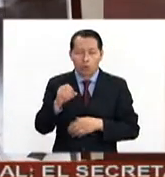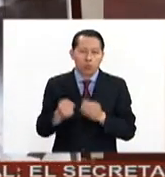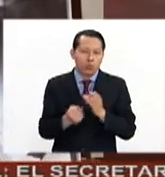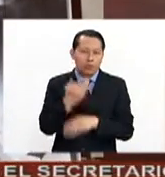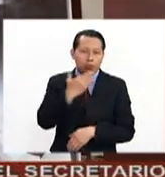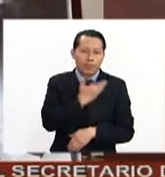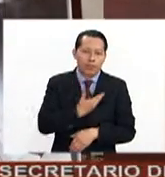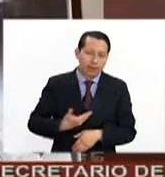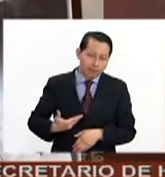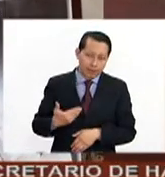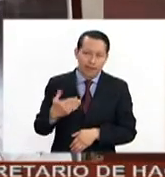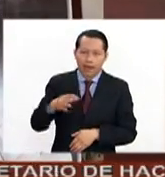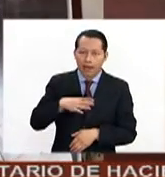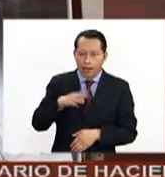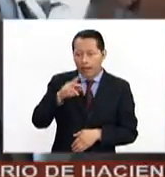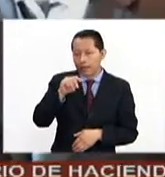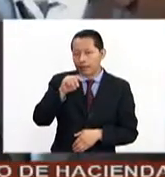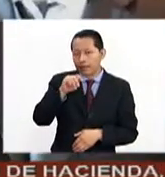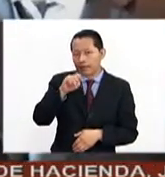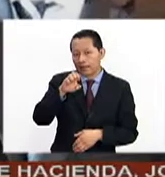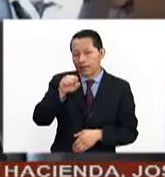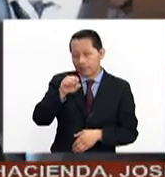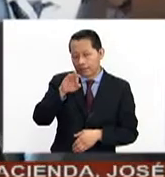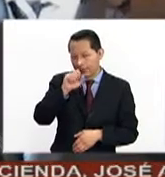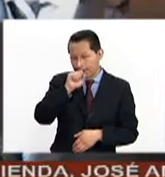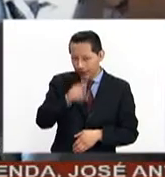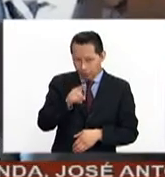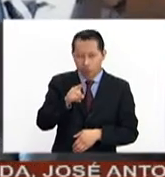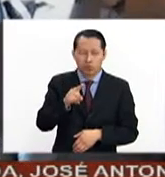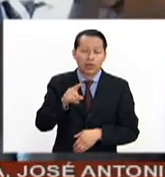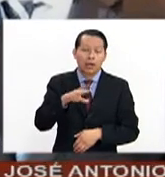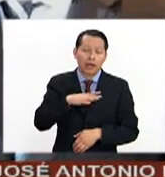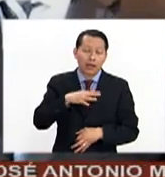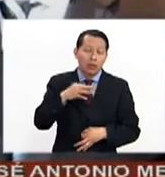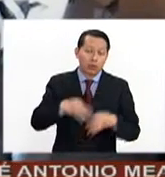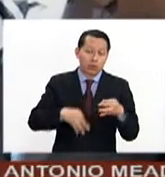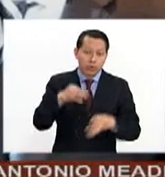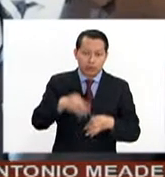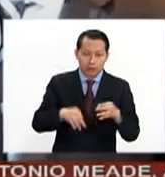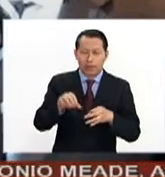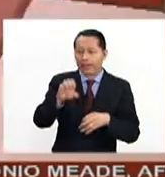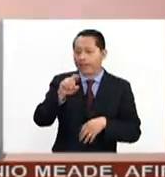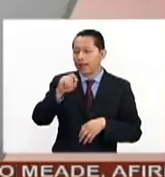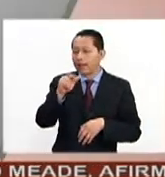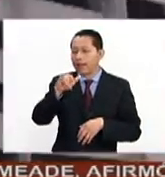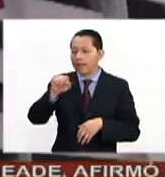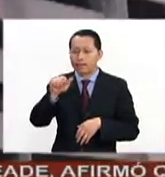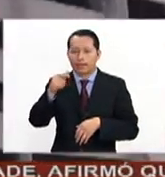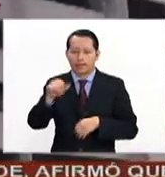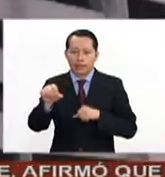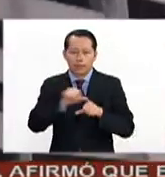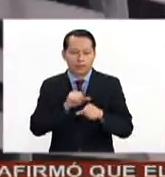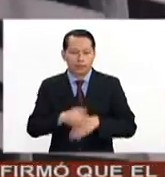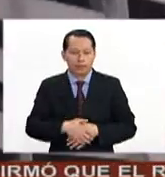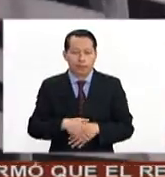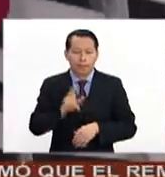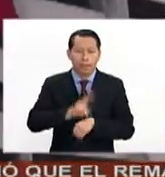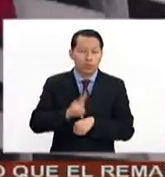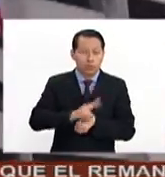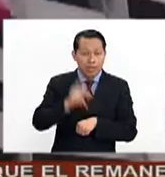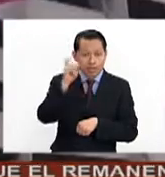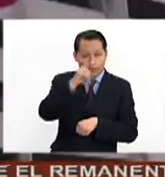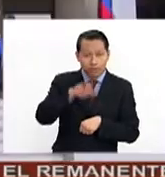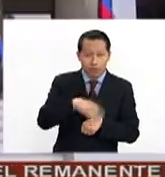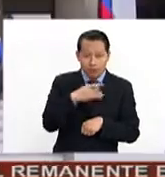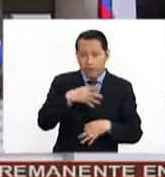nuevo presidente del Tribunal Superior de Justicia de la Ciudad de México y sustituye a Edgar Elías Azar. Tensión en Venezuela porque